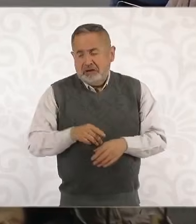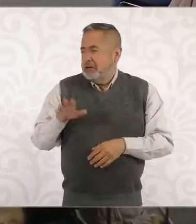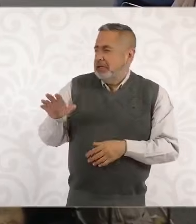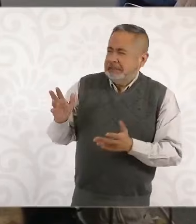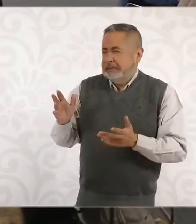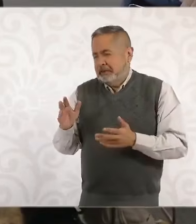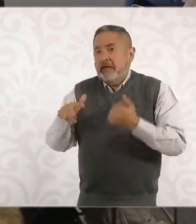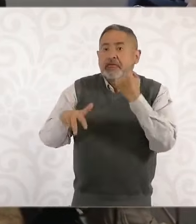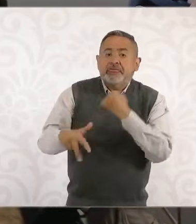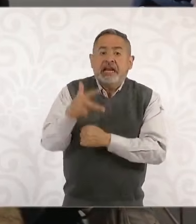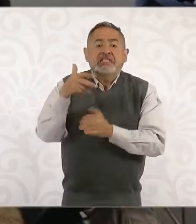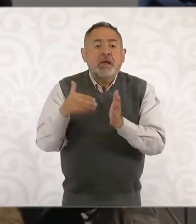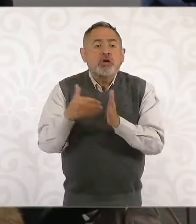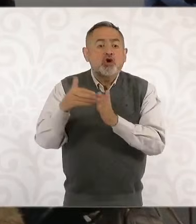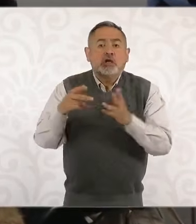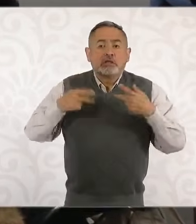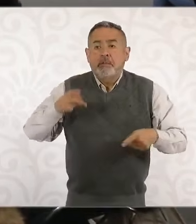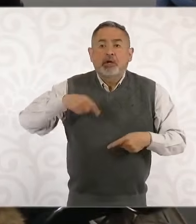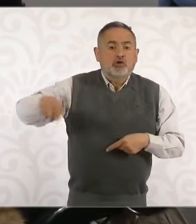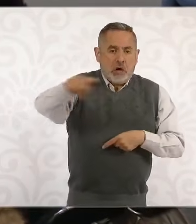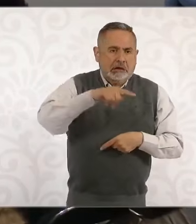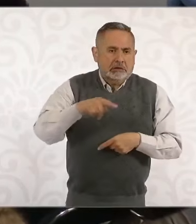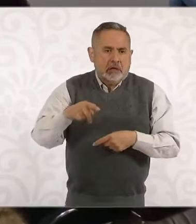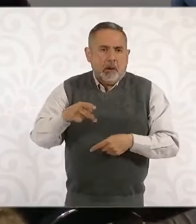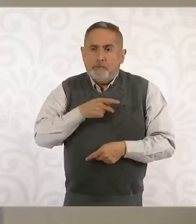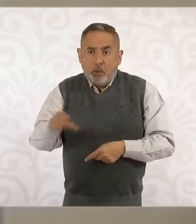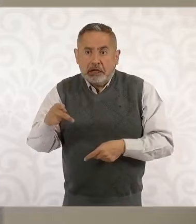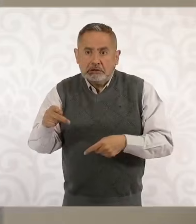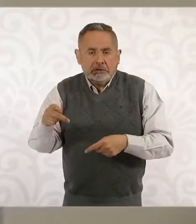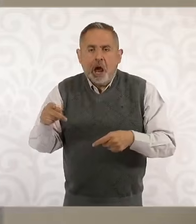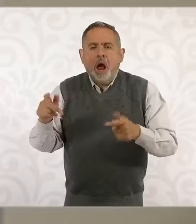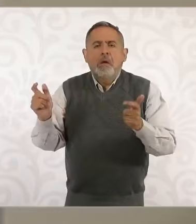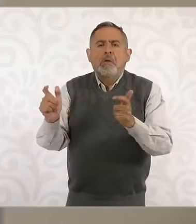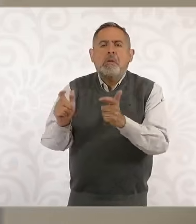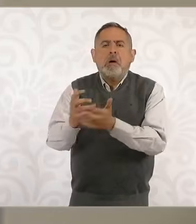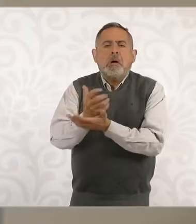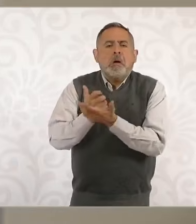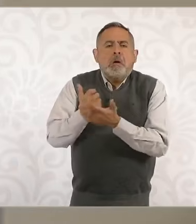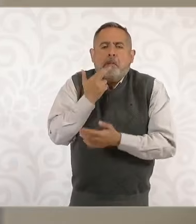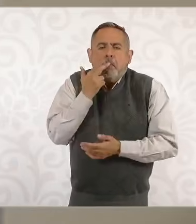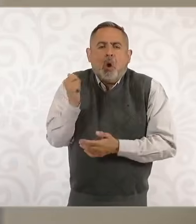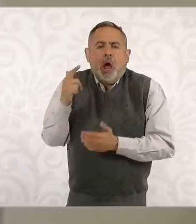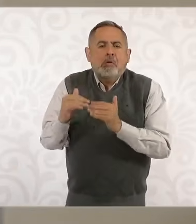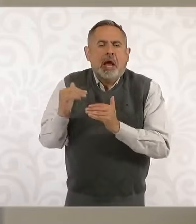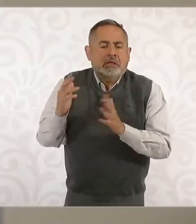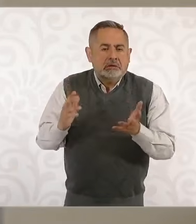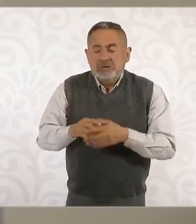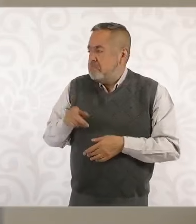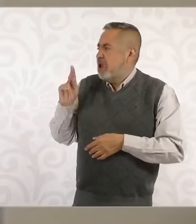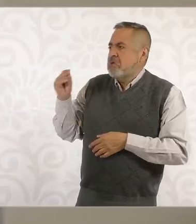13 millones de personas lograron salir de la pobreza, pues en el artículo se afirma que la economía mexicana no